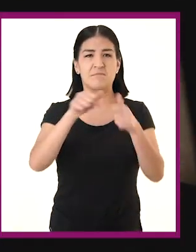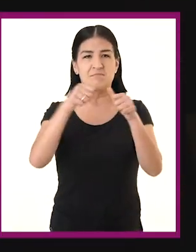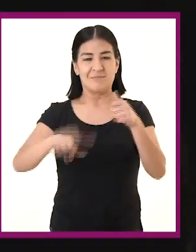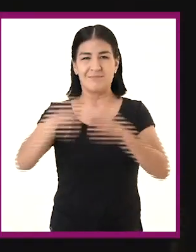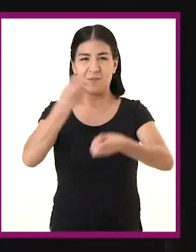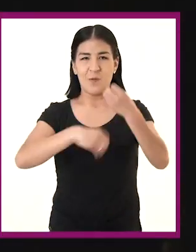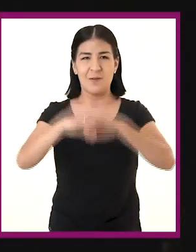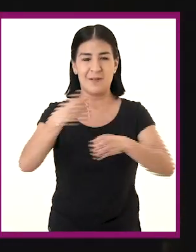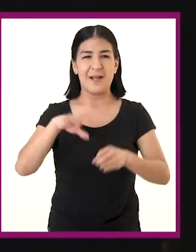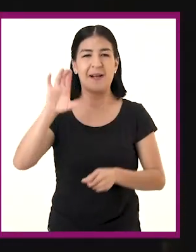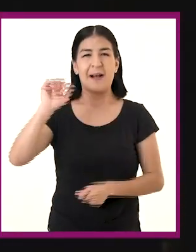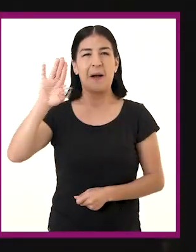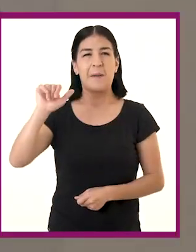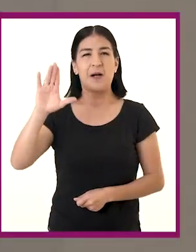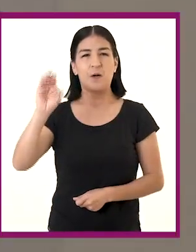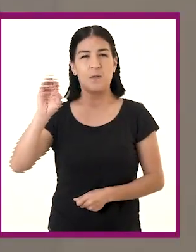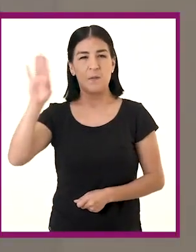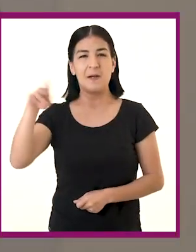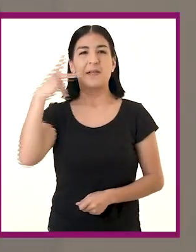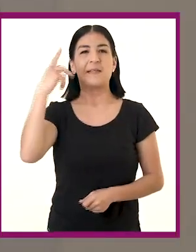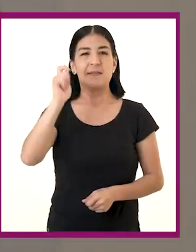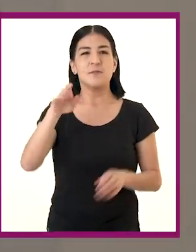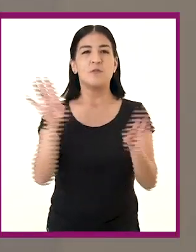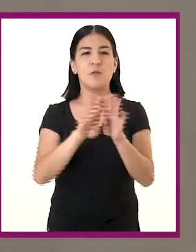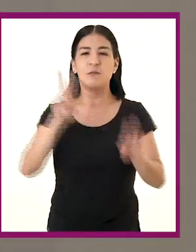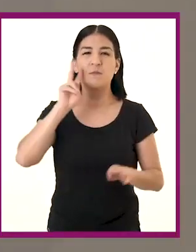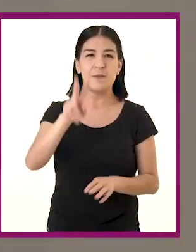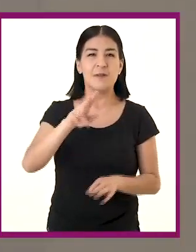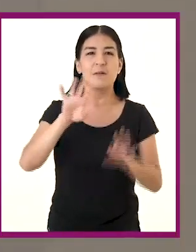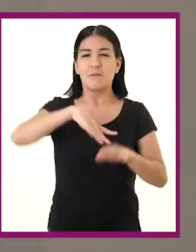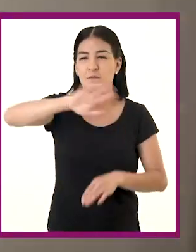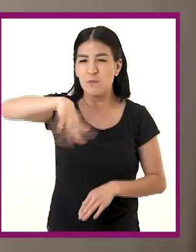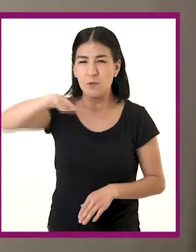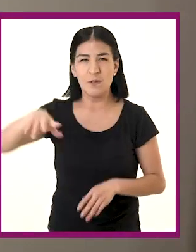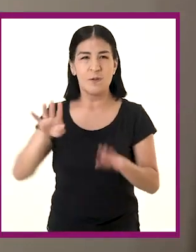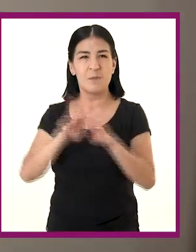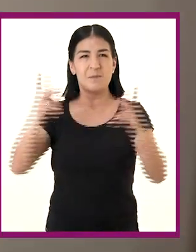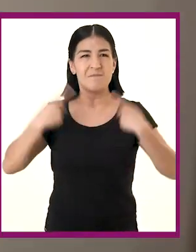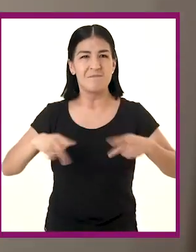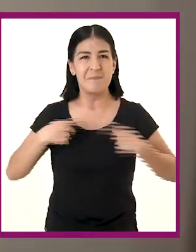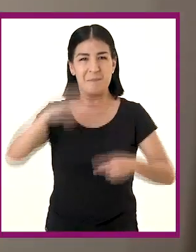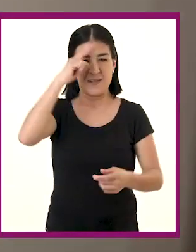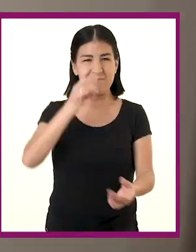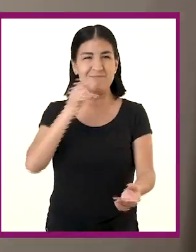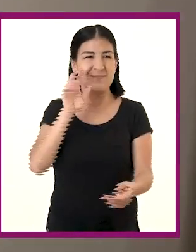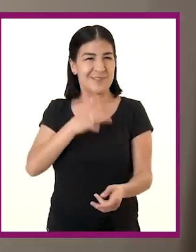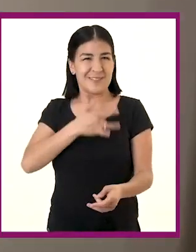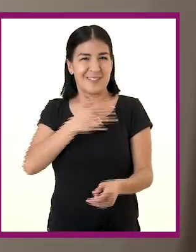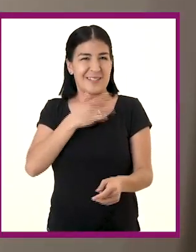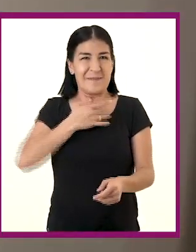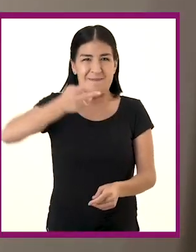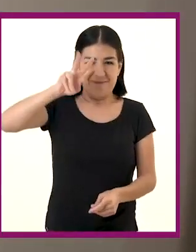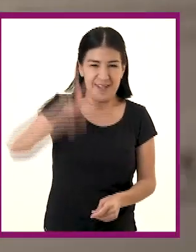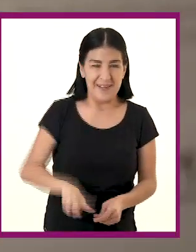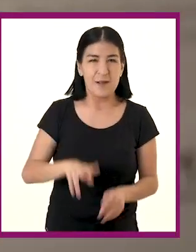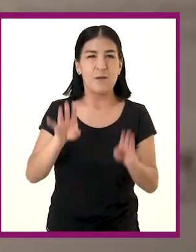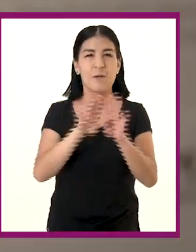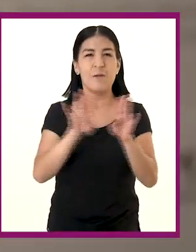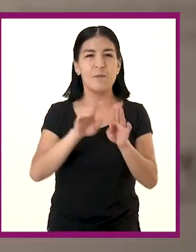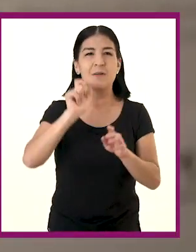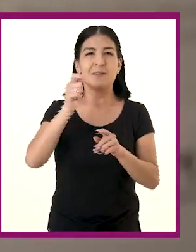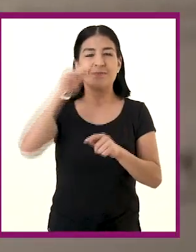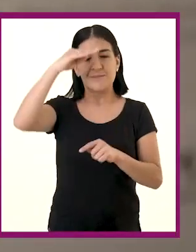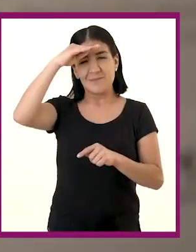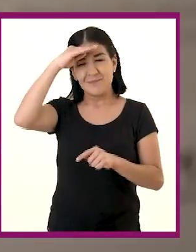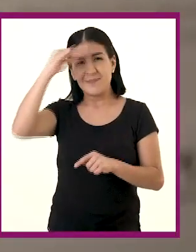La obra de los Kabakov constituye una especie de puesta en escena sobre la búsqueda personal de una realidad más digna bajo